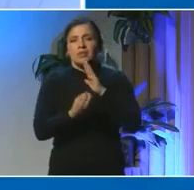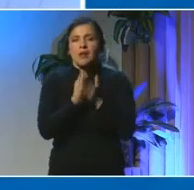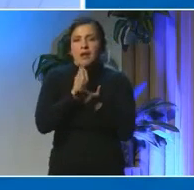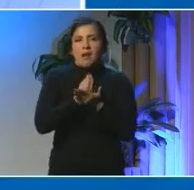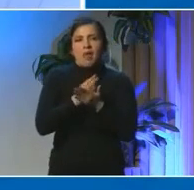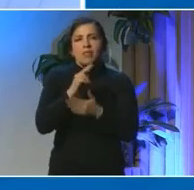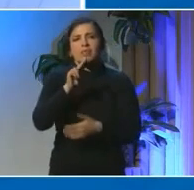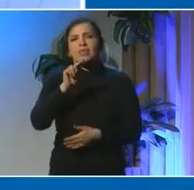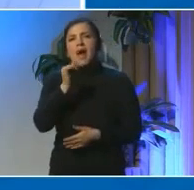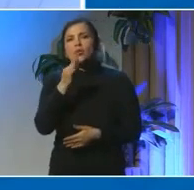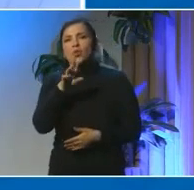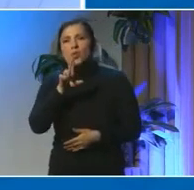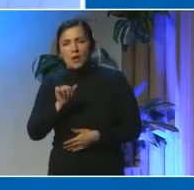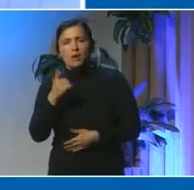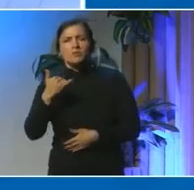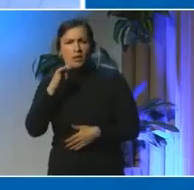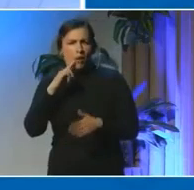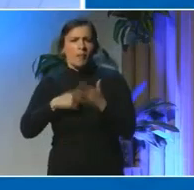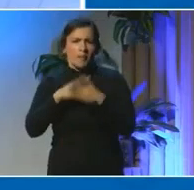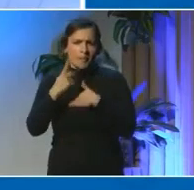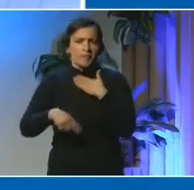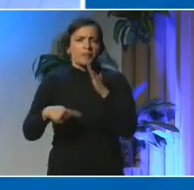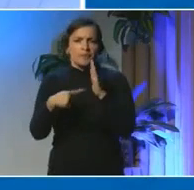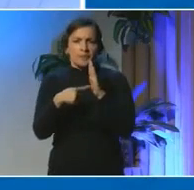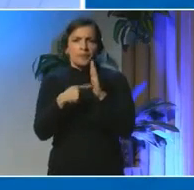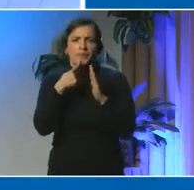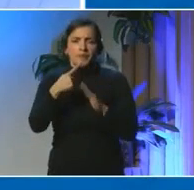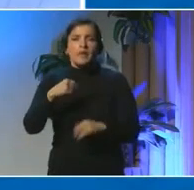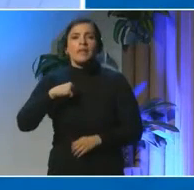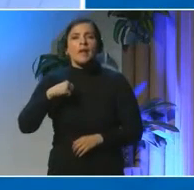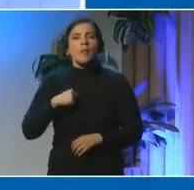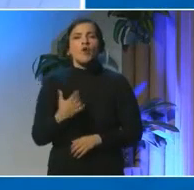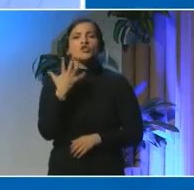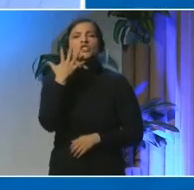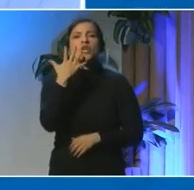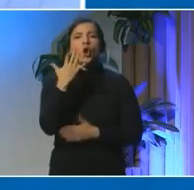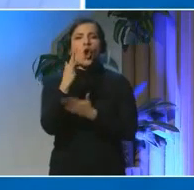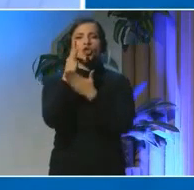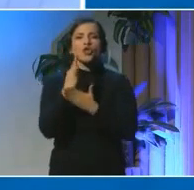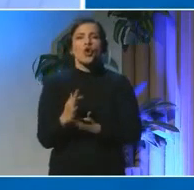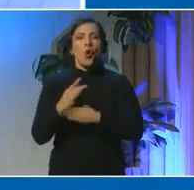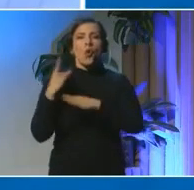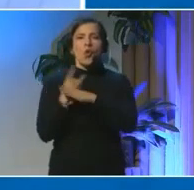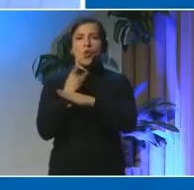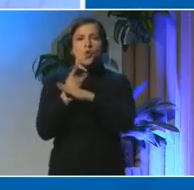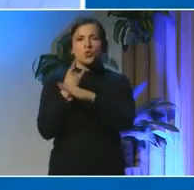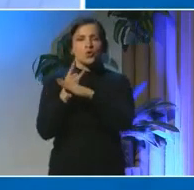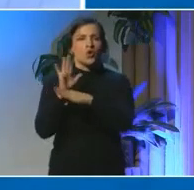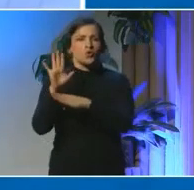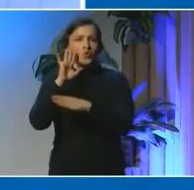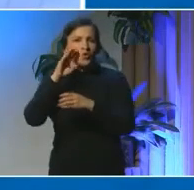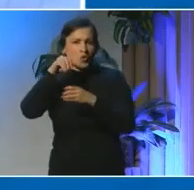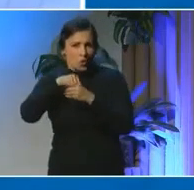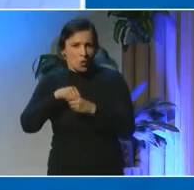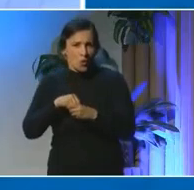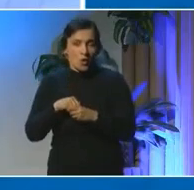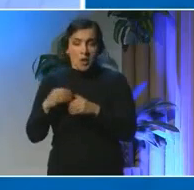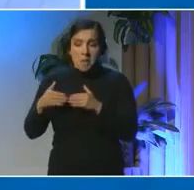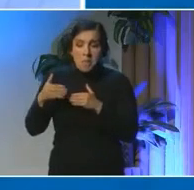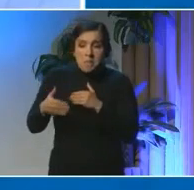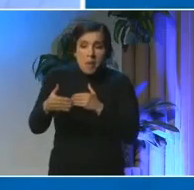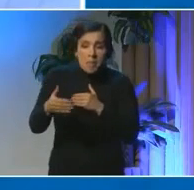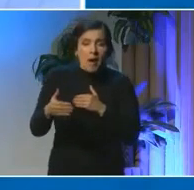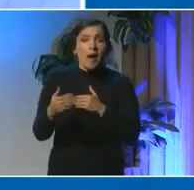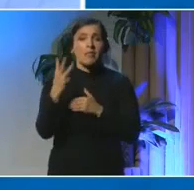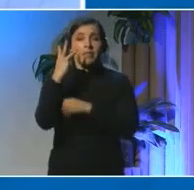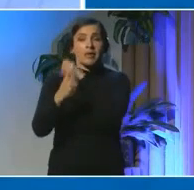empieza nosotros tenemos una capacidad de 5 toneladas de uso de manteca y copoazú a los próximos 3 años tenemos la